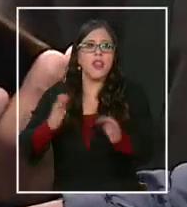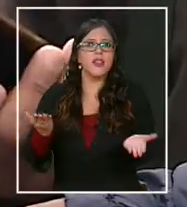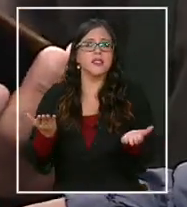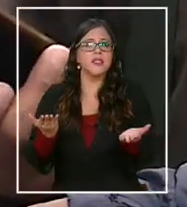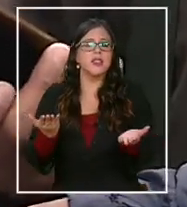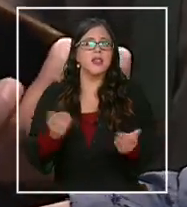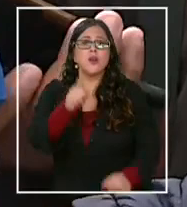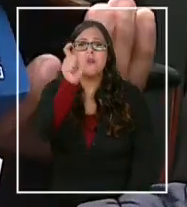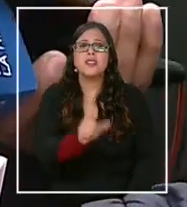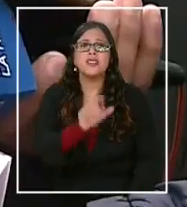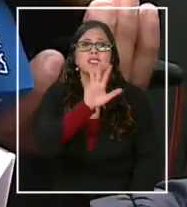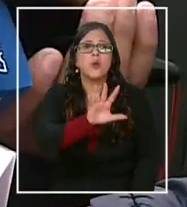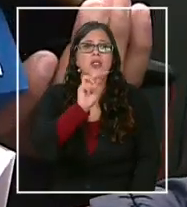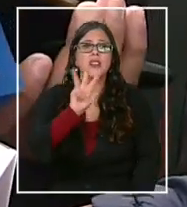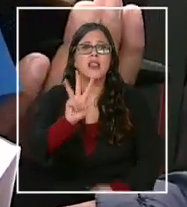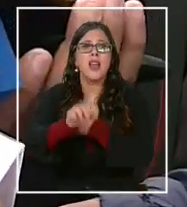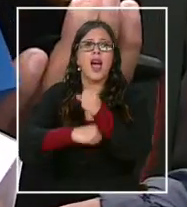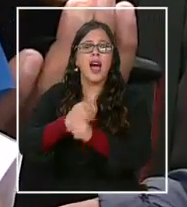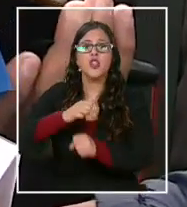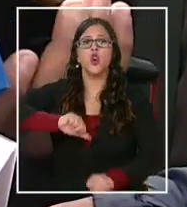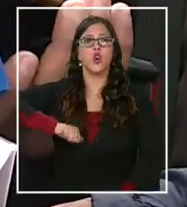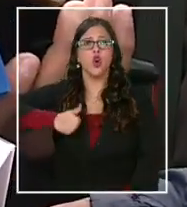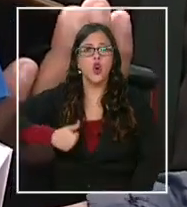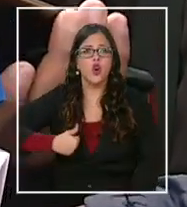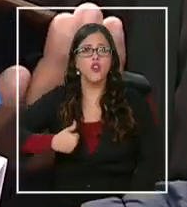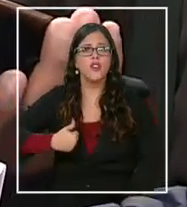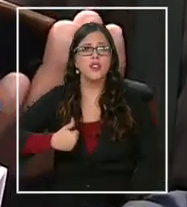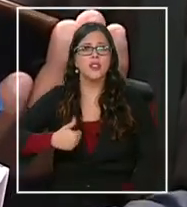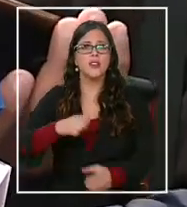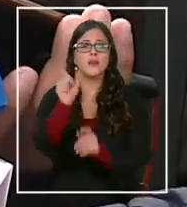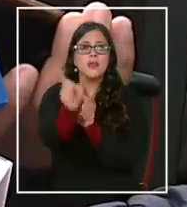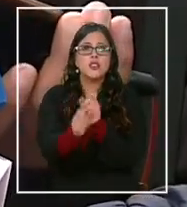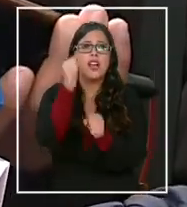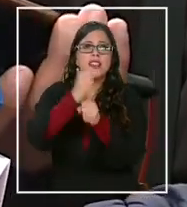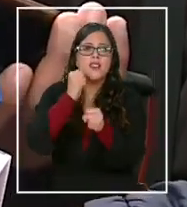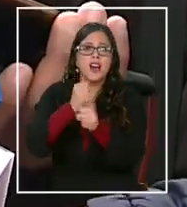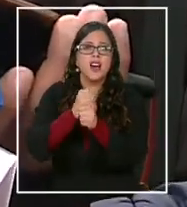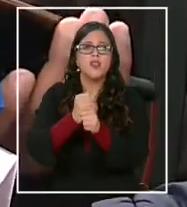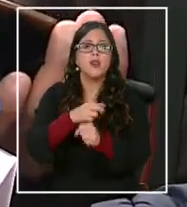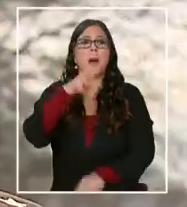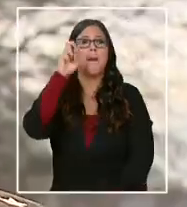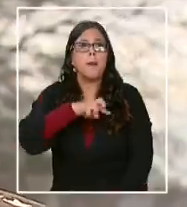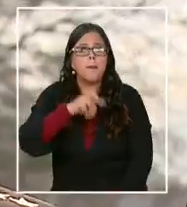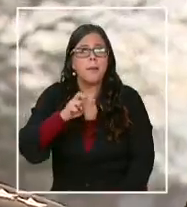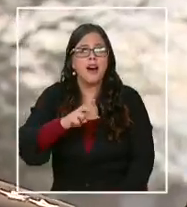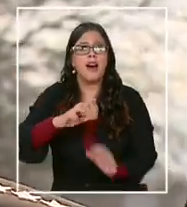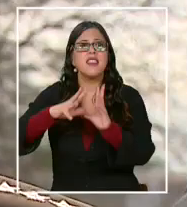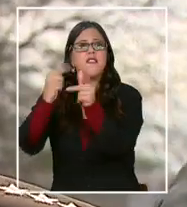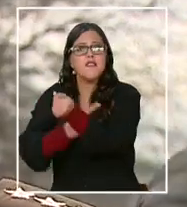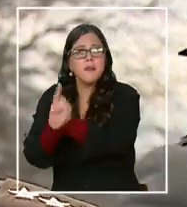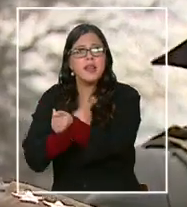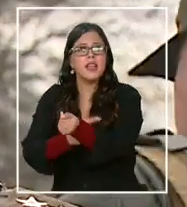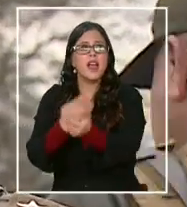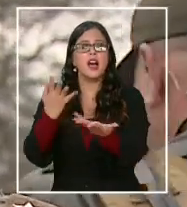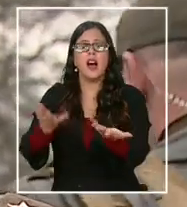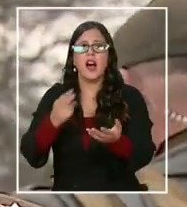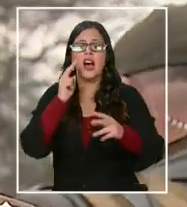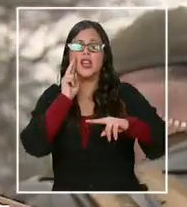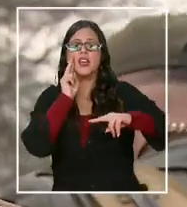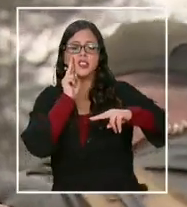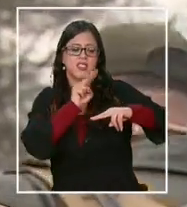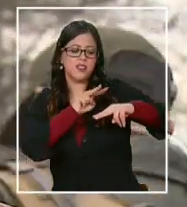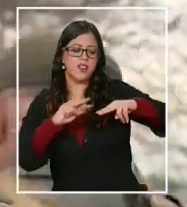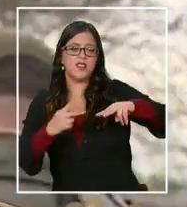Una persona de 53 años, joven, trabajador, padre de familia. Se encuentra con signos evidentes de haber